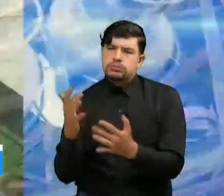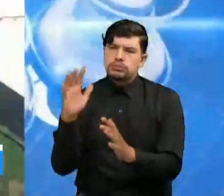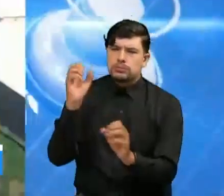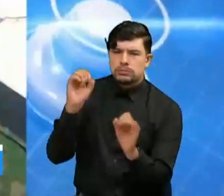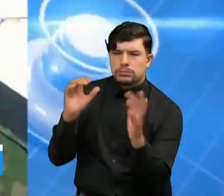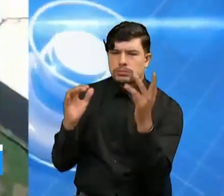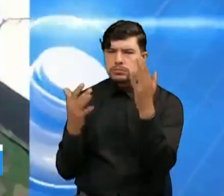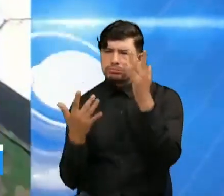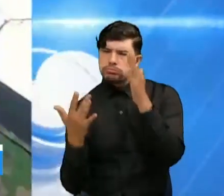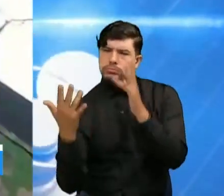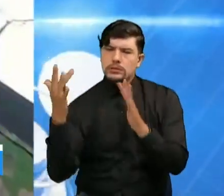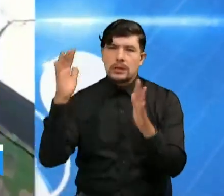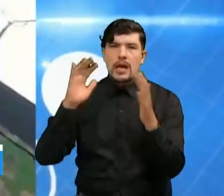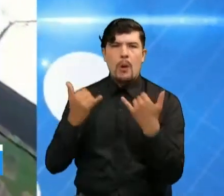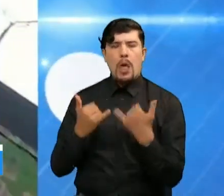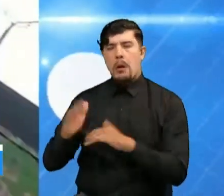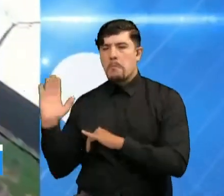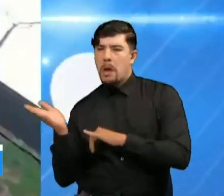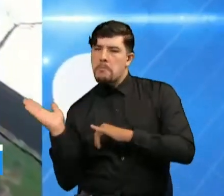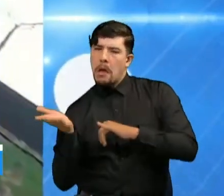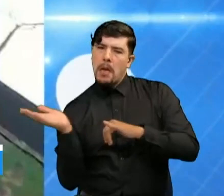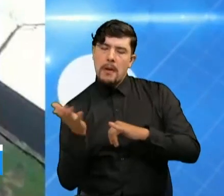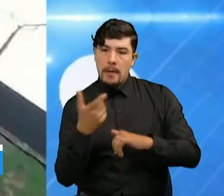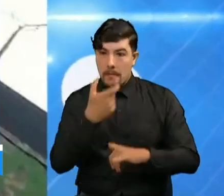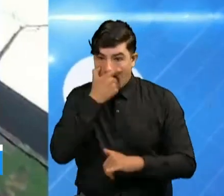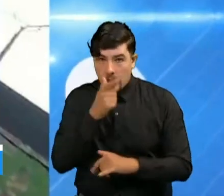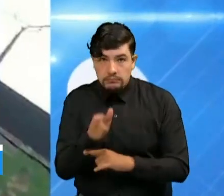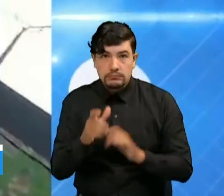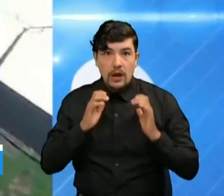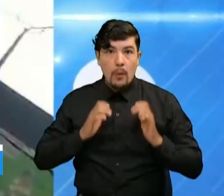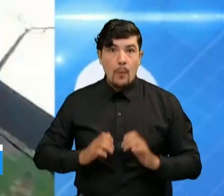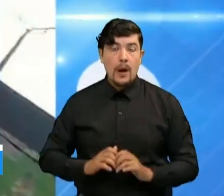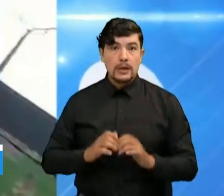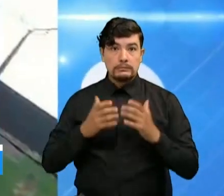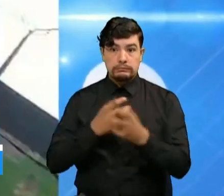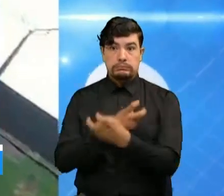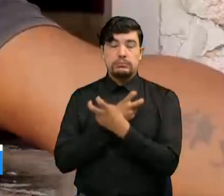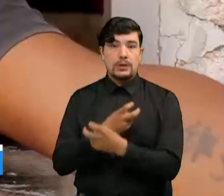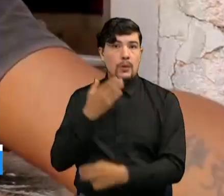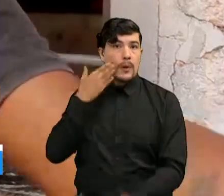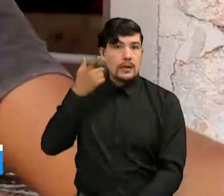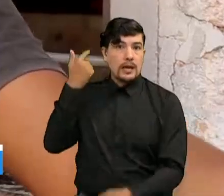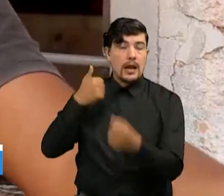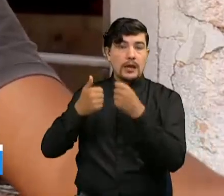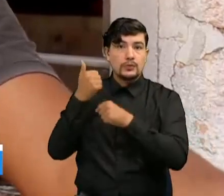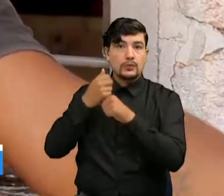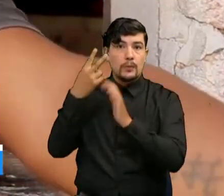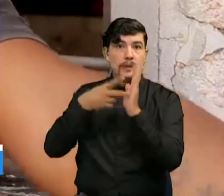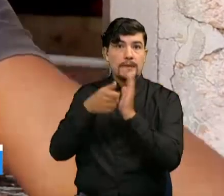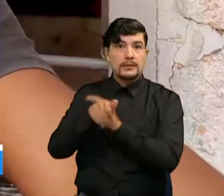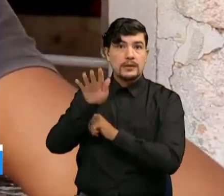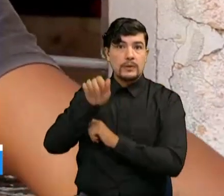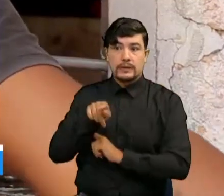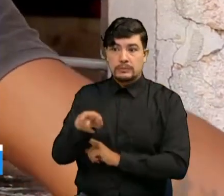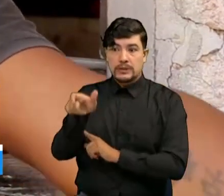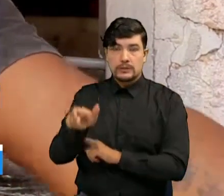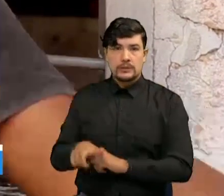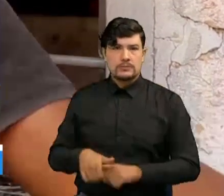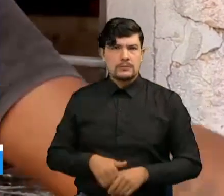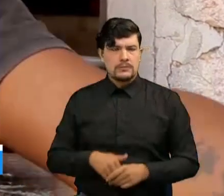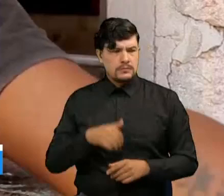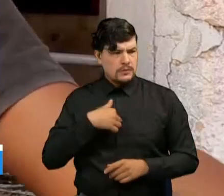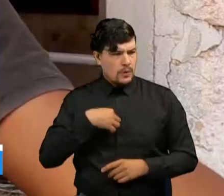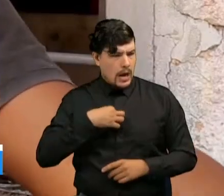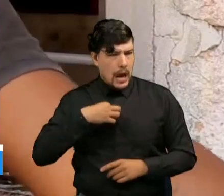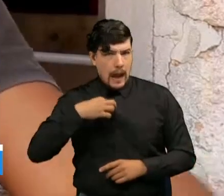leonardo trillo socia desaparecido en la comuna 3 el año inmediatamente anterior llegó y pidió la camisa como